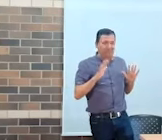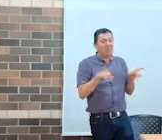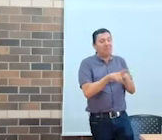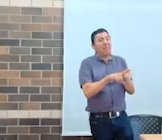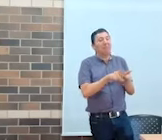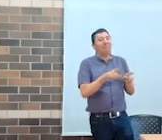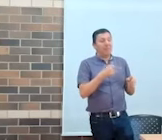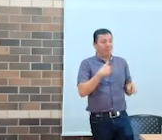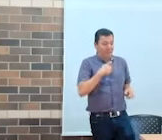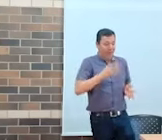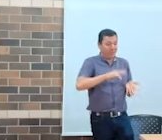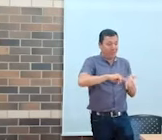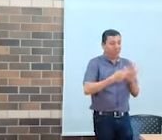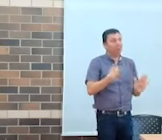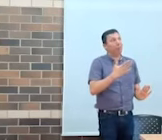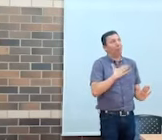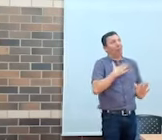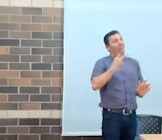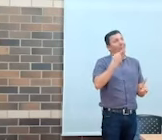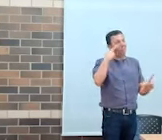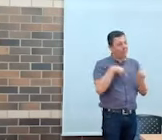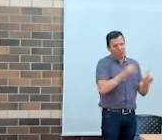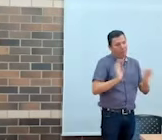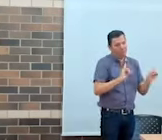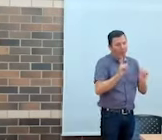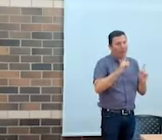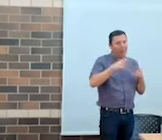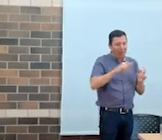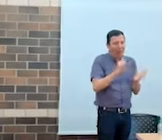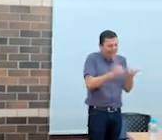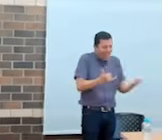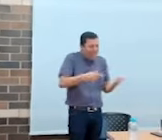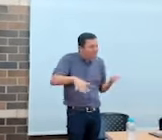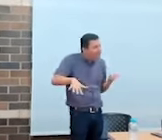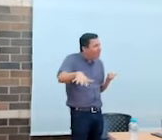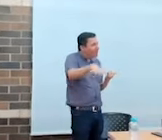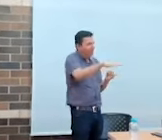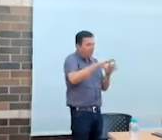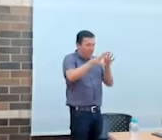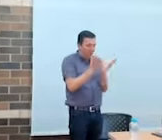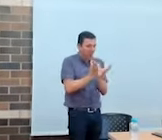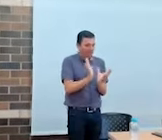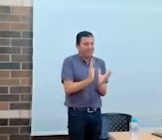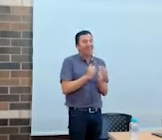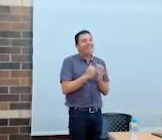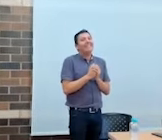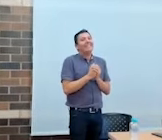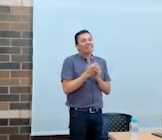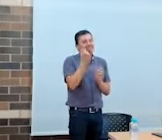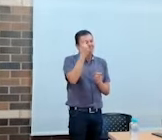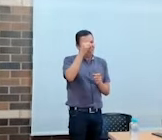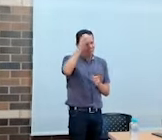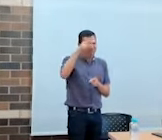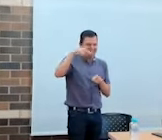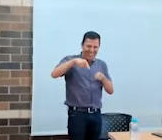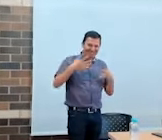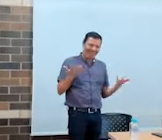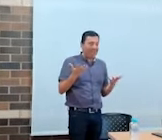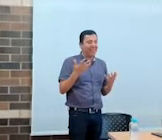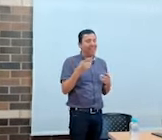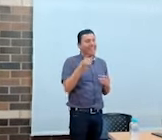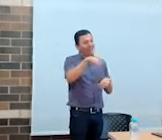de las que estamos hablando. Con respecto a la primera pregunta, eh, en cuestión de subjetividades